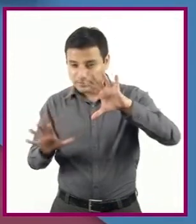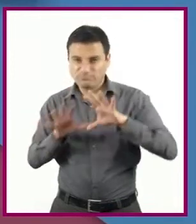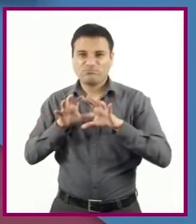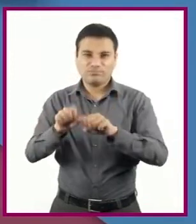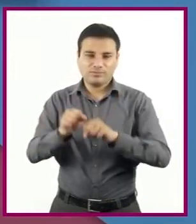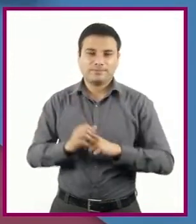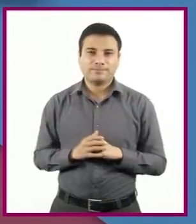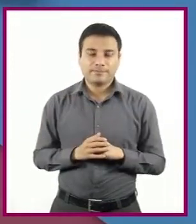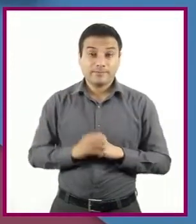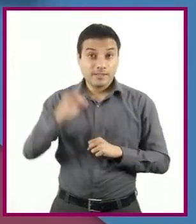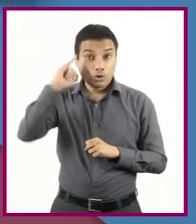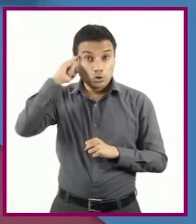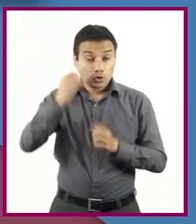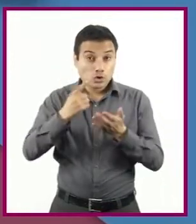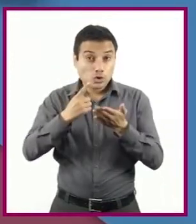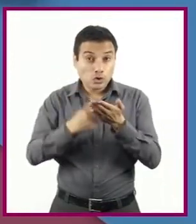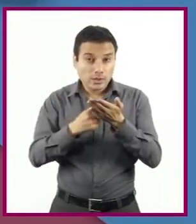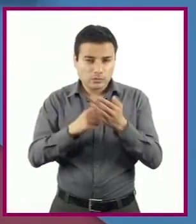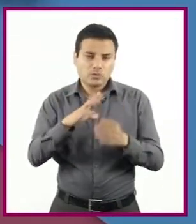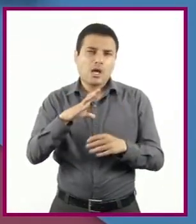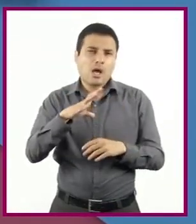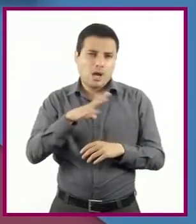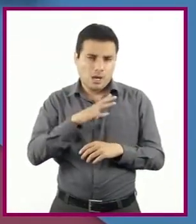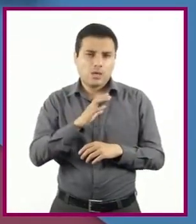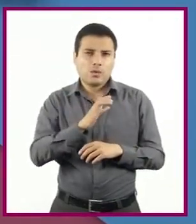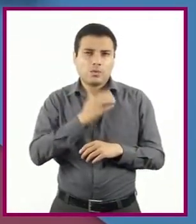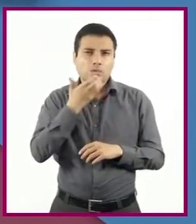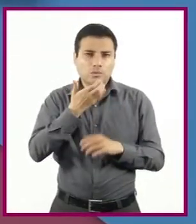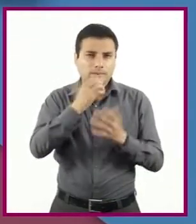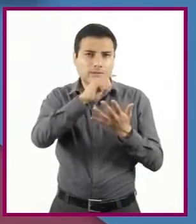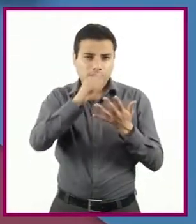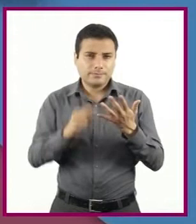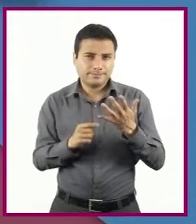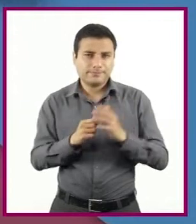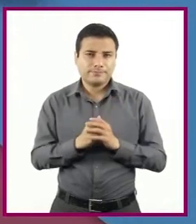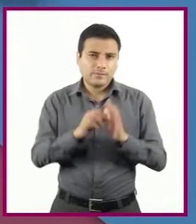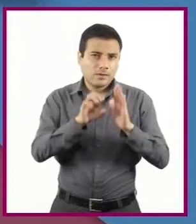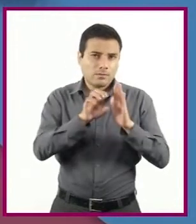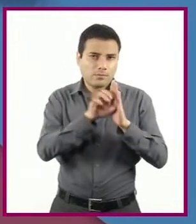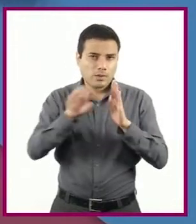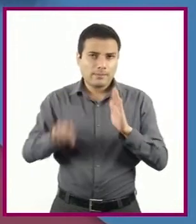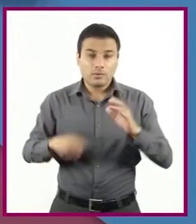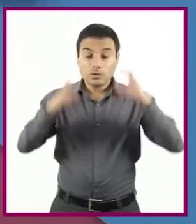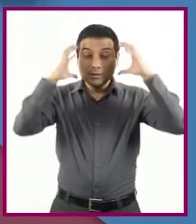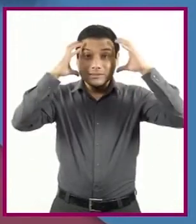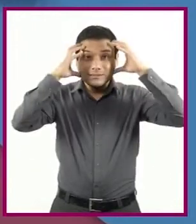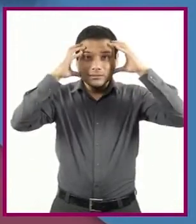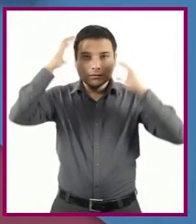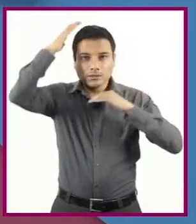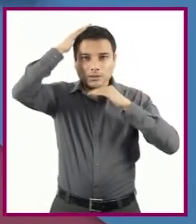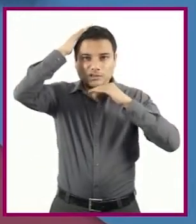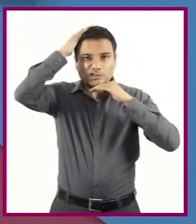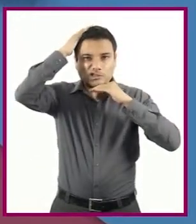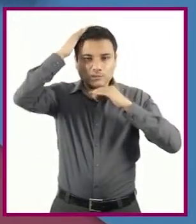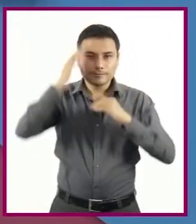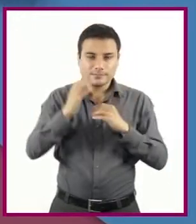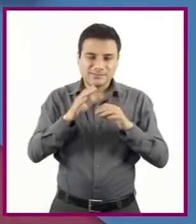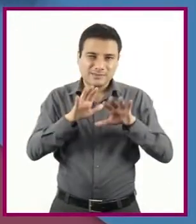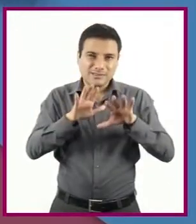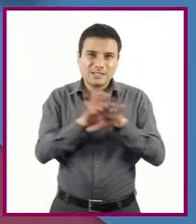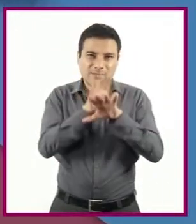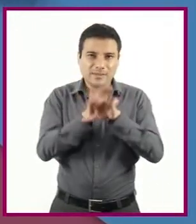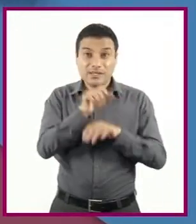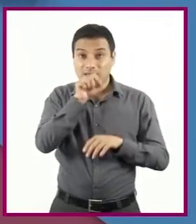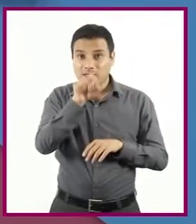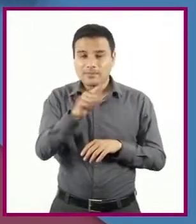Los totonacos tenían diversas costumbres, como la deformación craneana, mutilación dentaria,